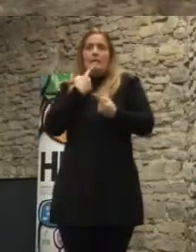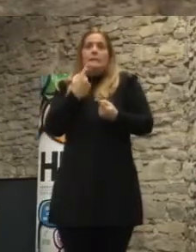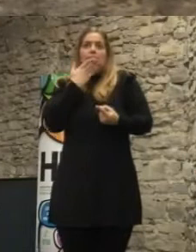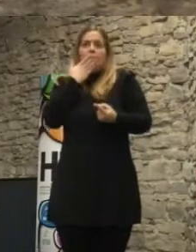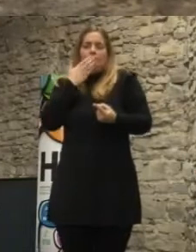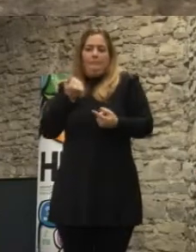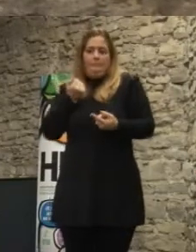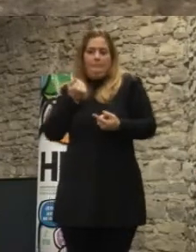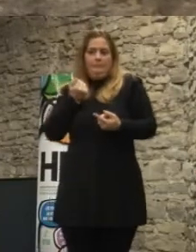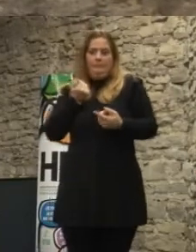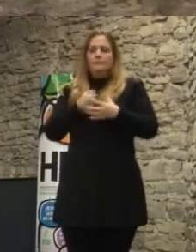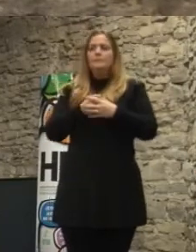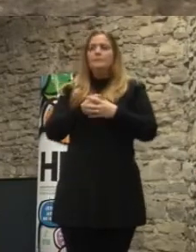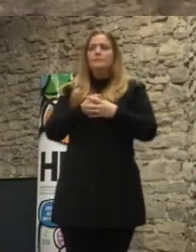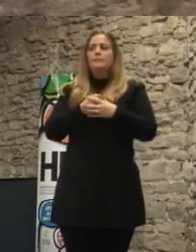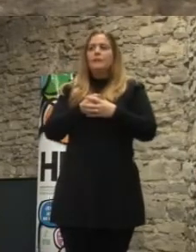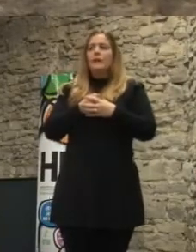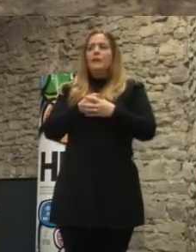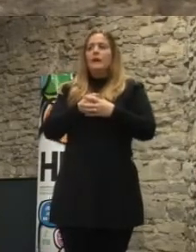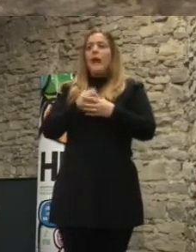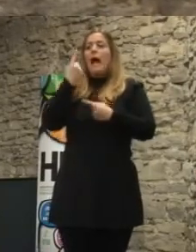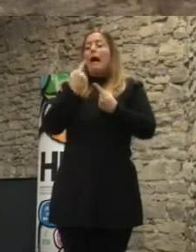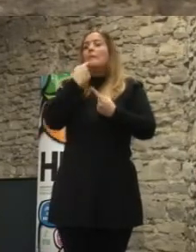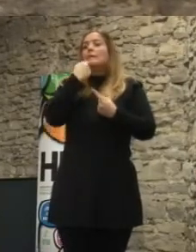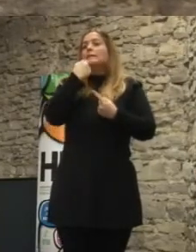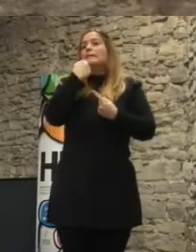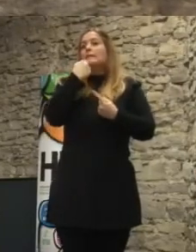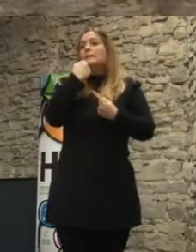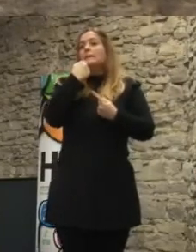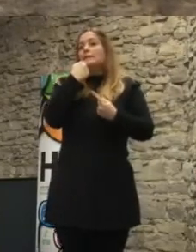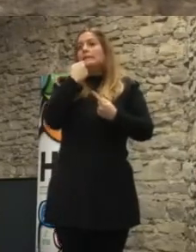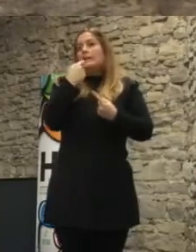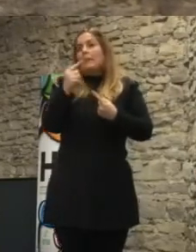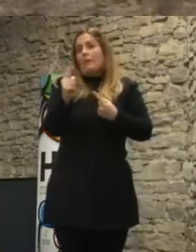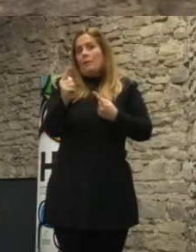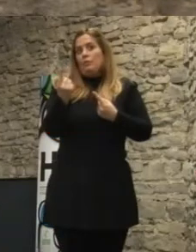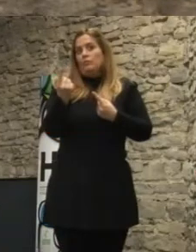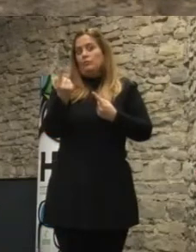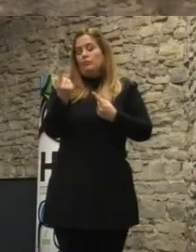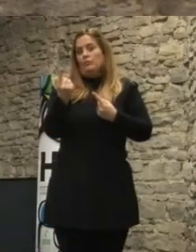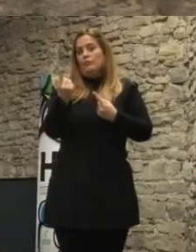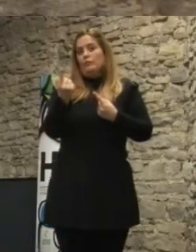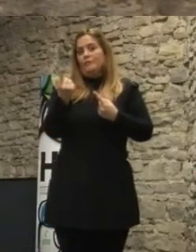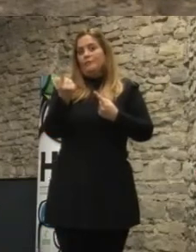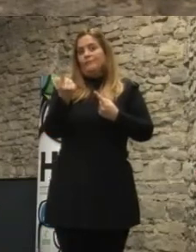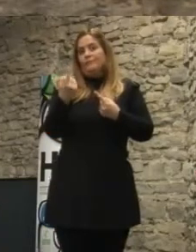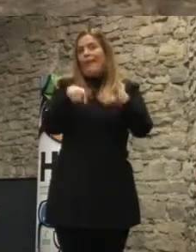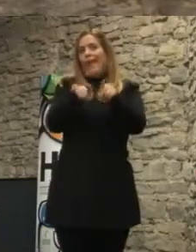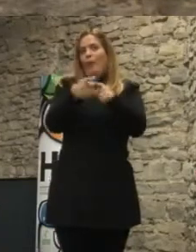pues, igual que decimos, digamos, como forma parte del lenguaje coloquial, lo que dices muchas